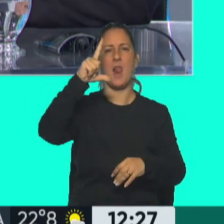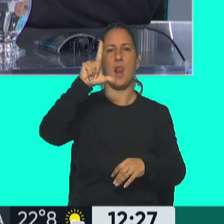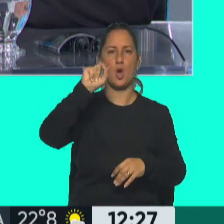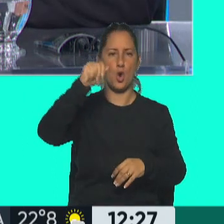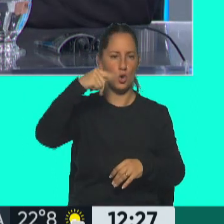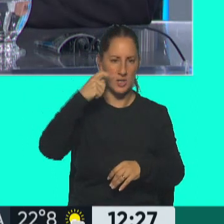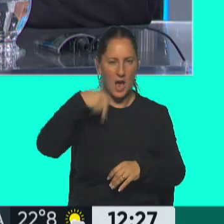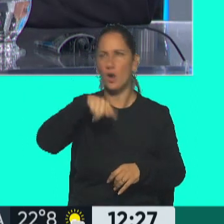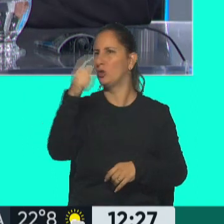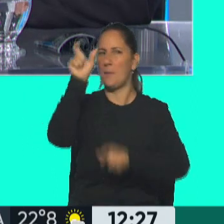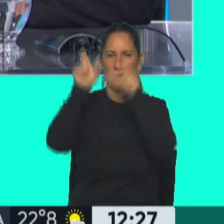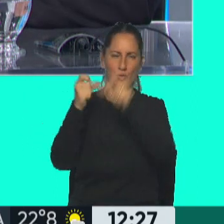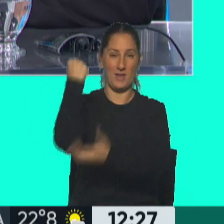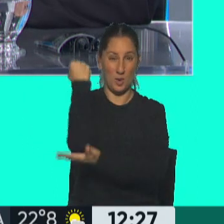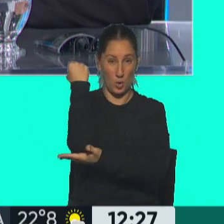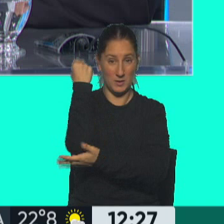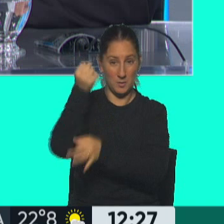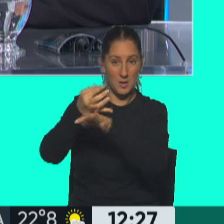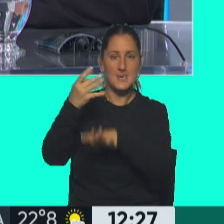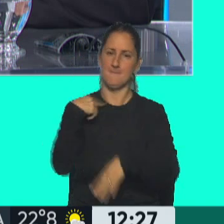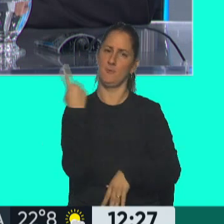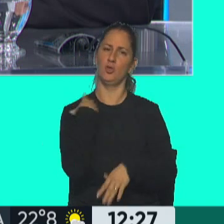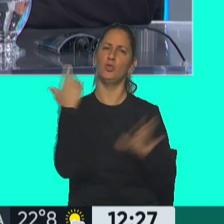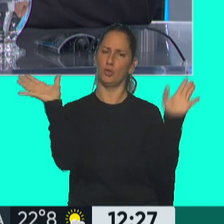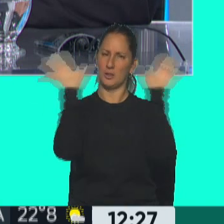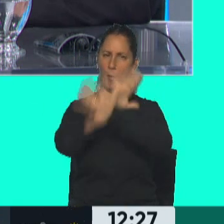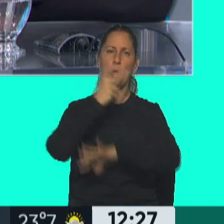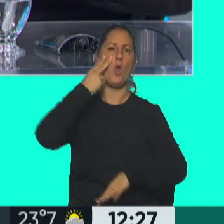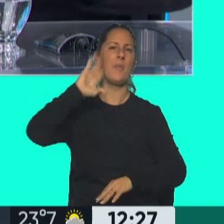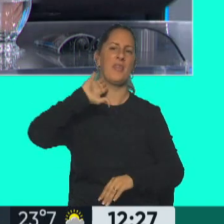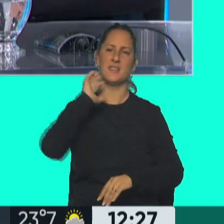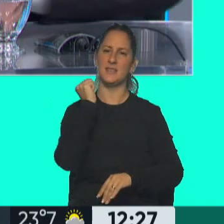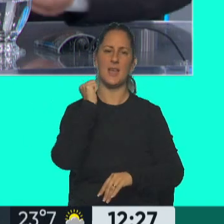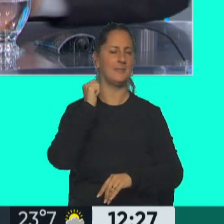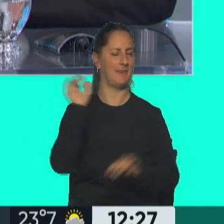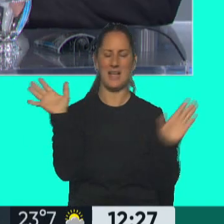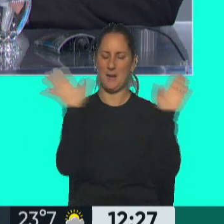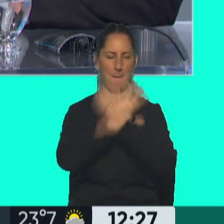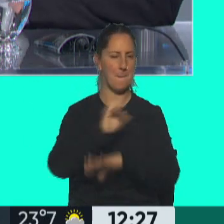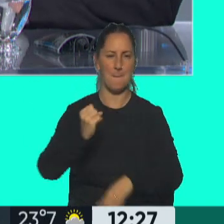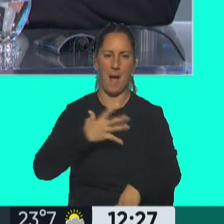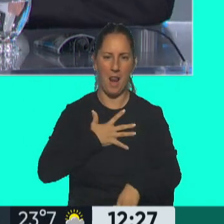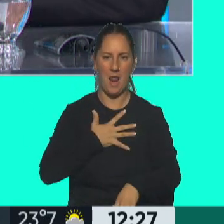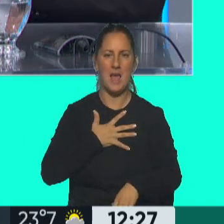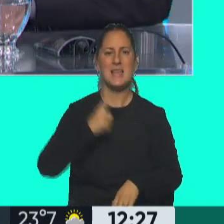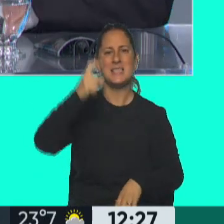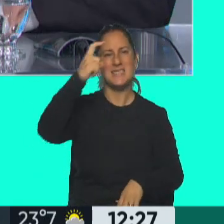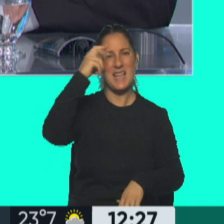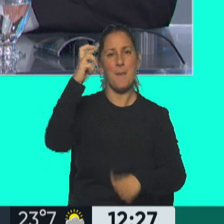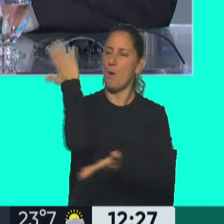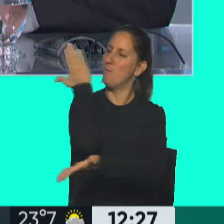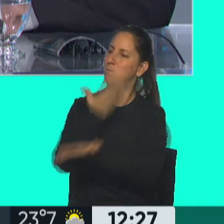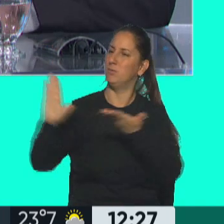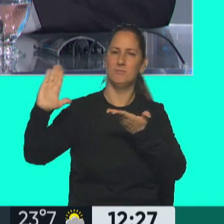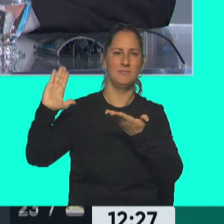nosotros economistas referentes te decían la verdad que nos equivocamos en 2016 No deberíamos saber eliminado el cepo de